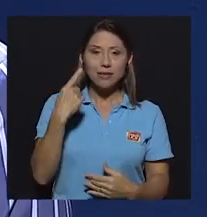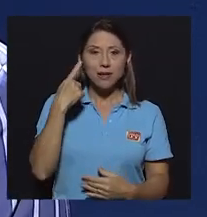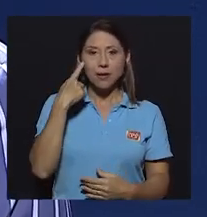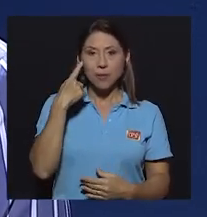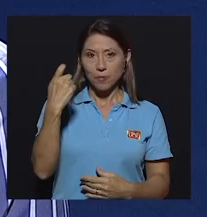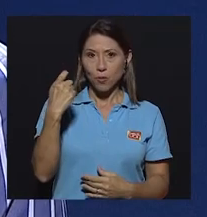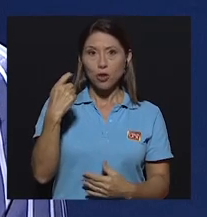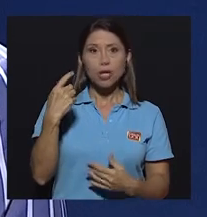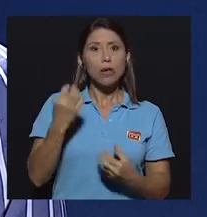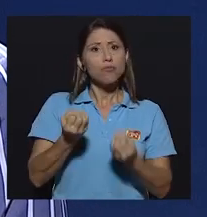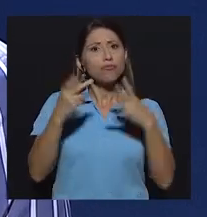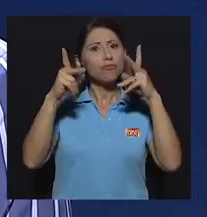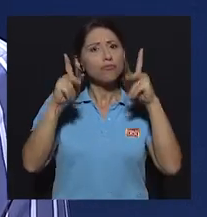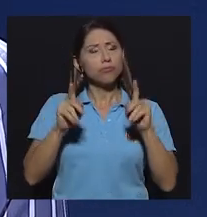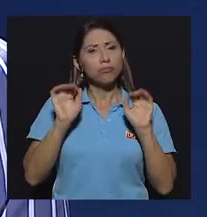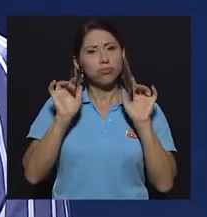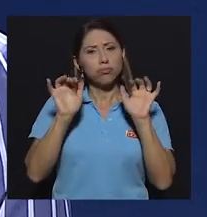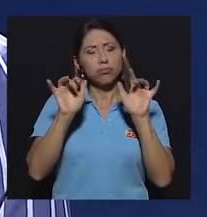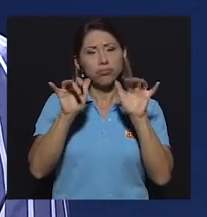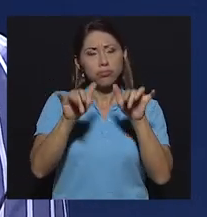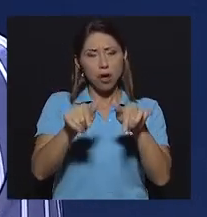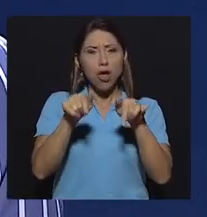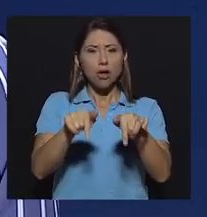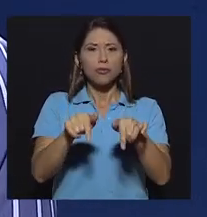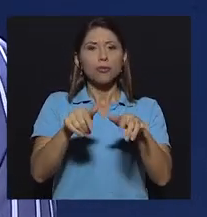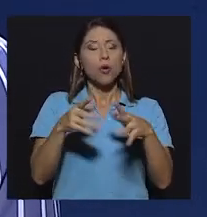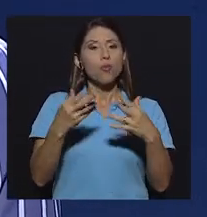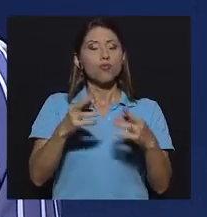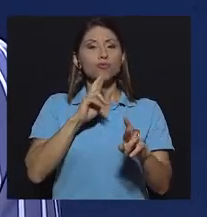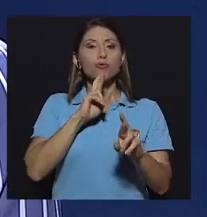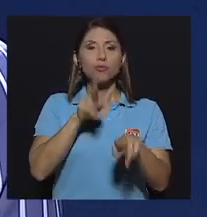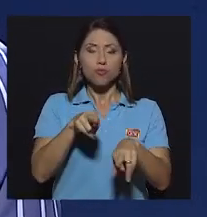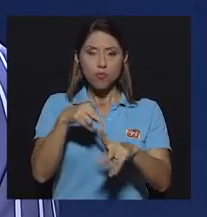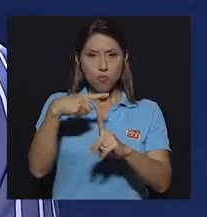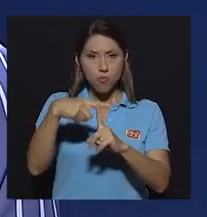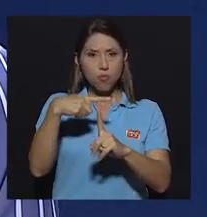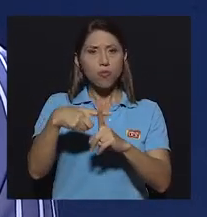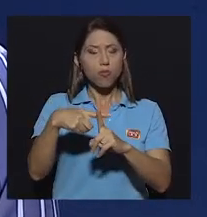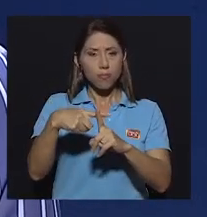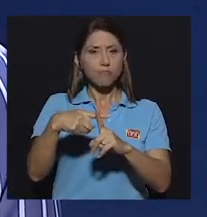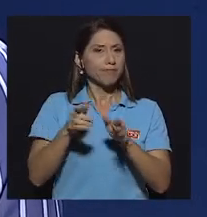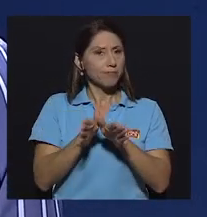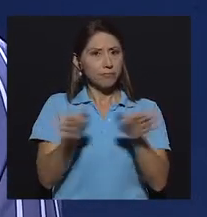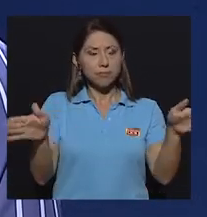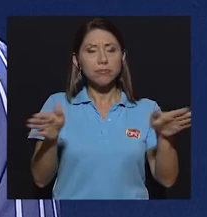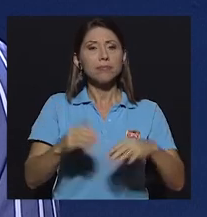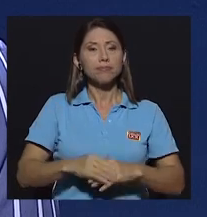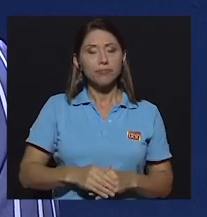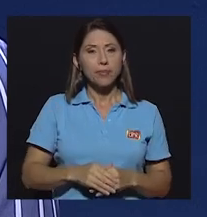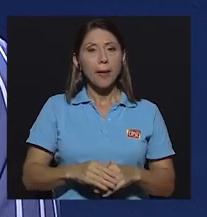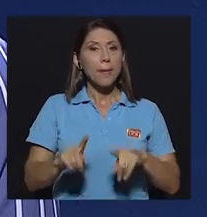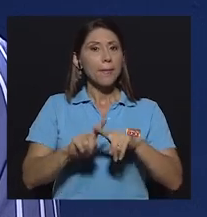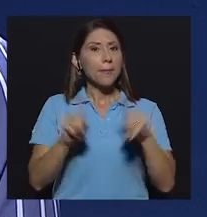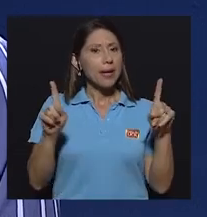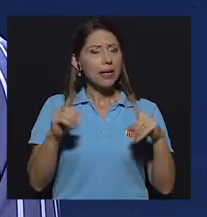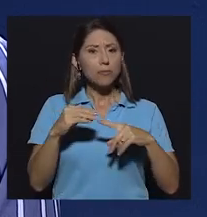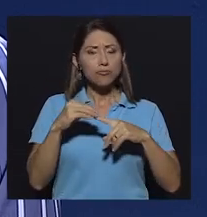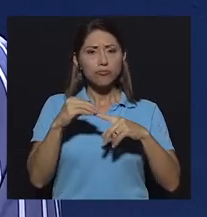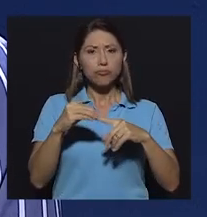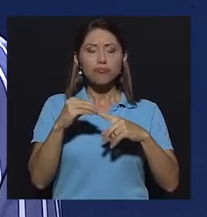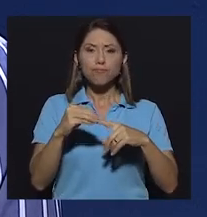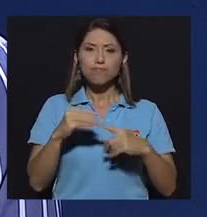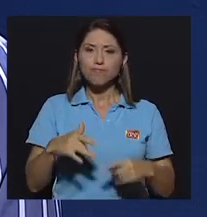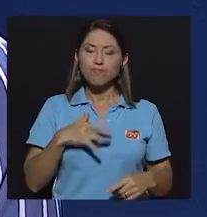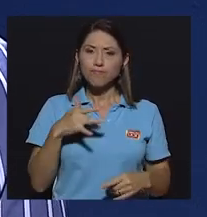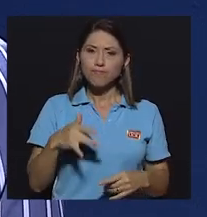hubo una gran asistencia y una respuesta pues muy positiva en general, pero más que todo